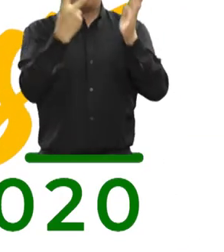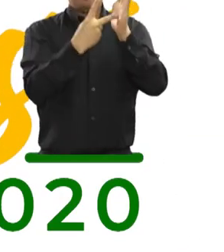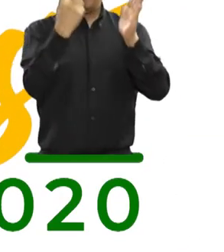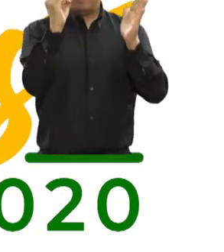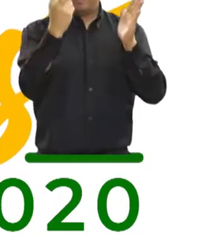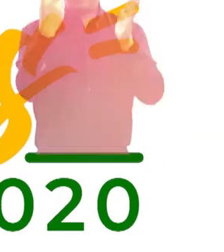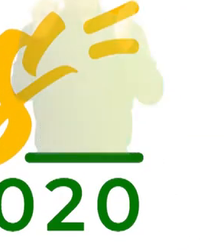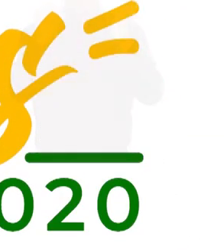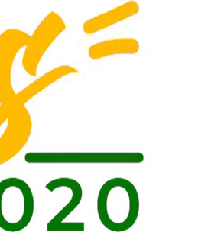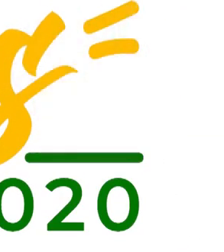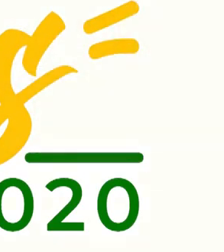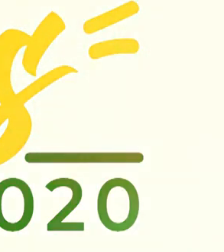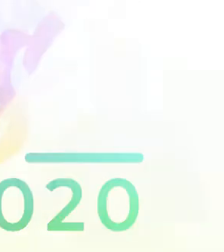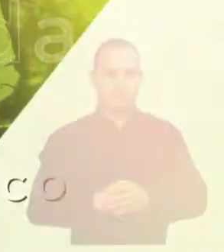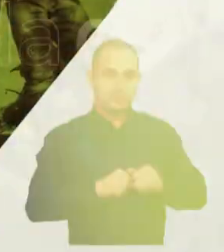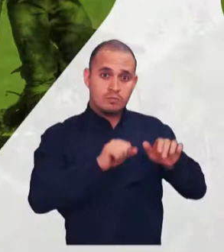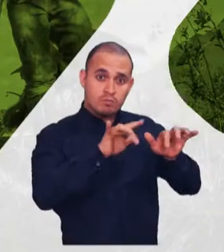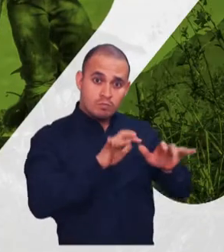2020.